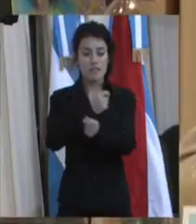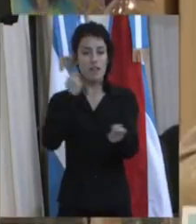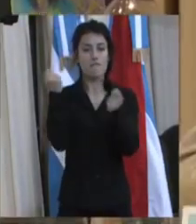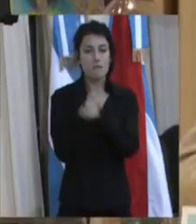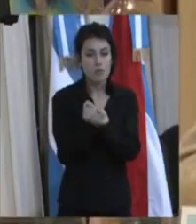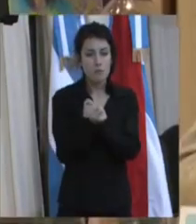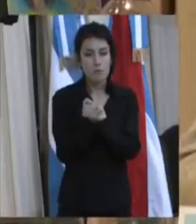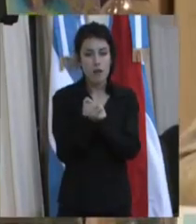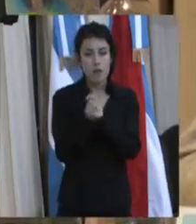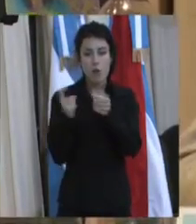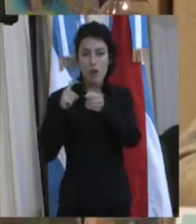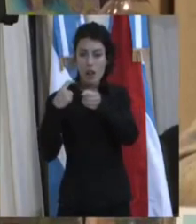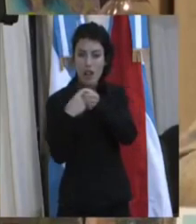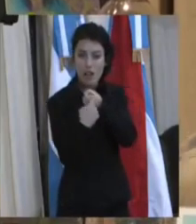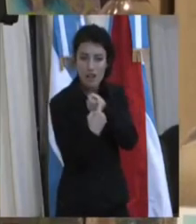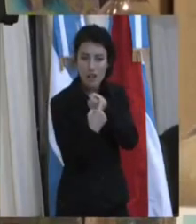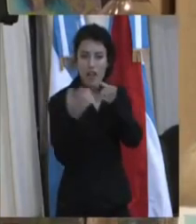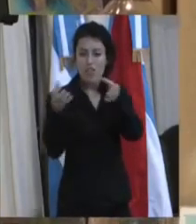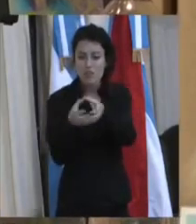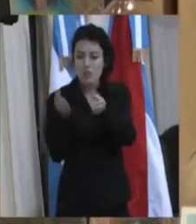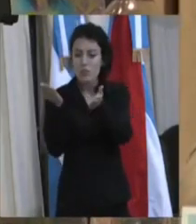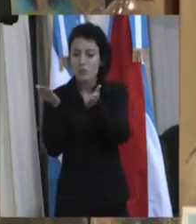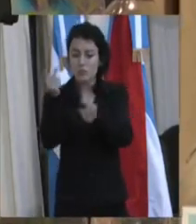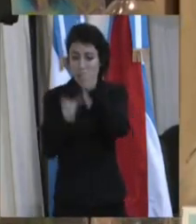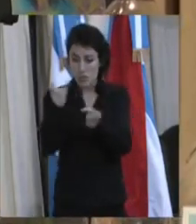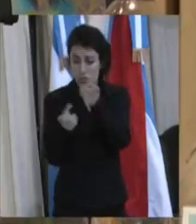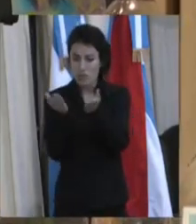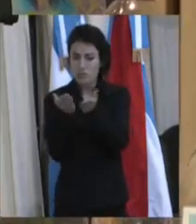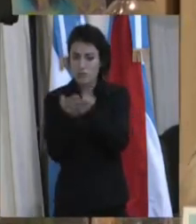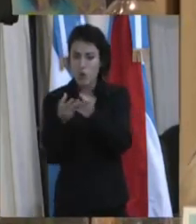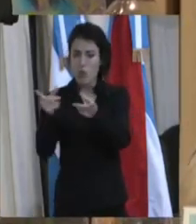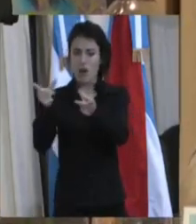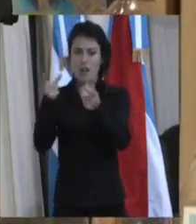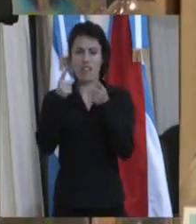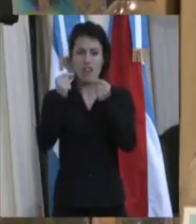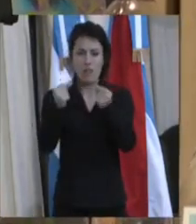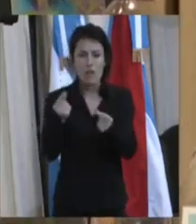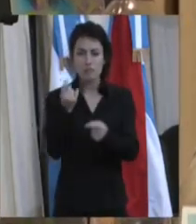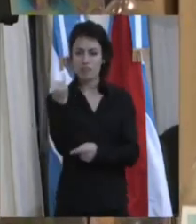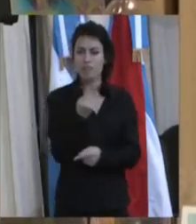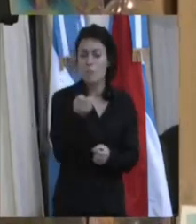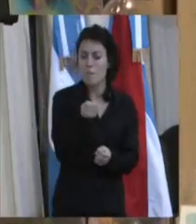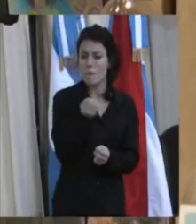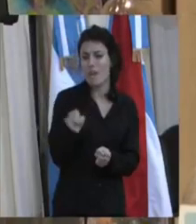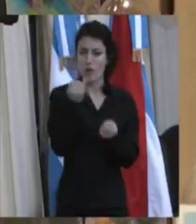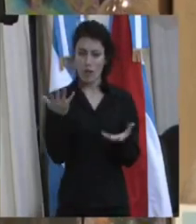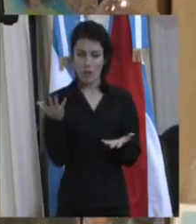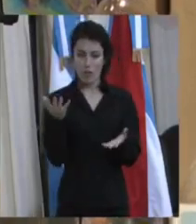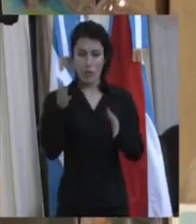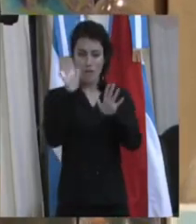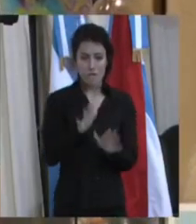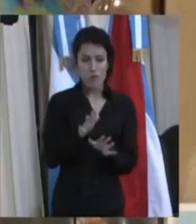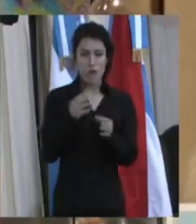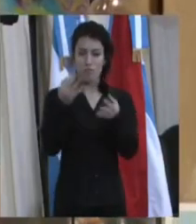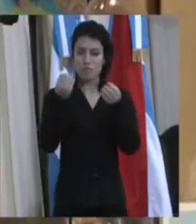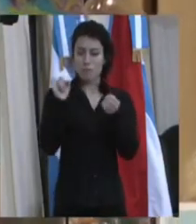dimensión gremial. Estudiantes que se reúnen para reclamar mejores universidades, mejor formación universitaria,